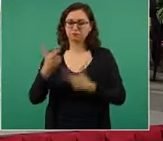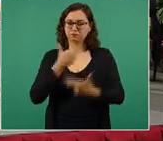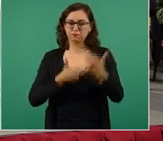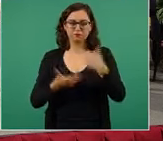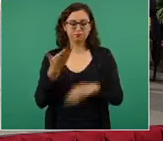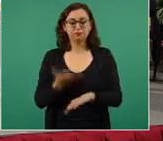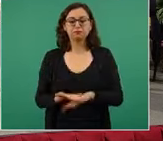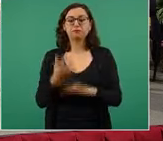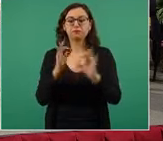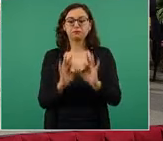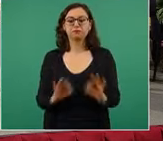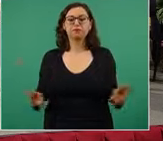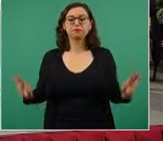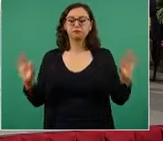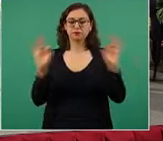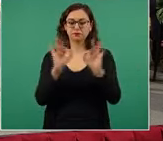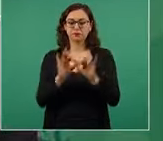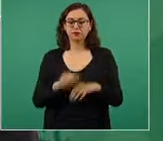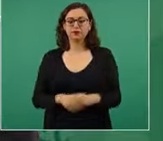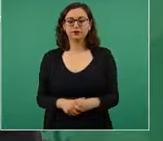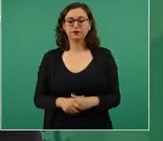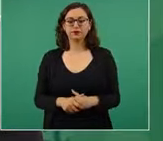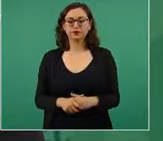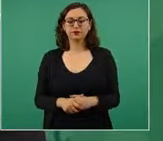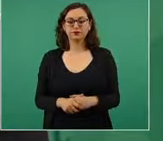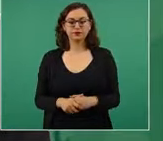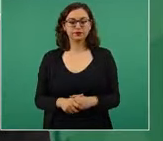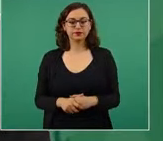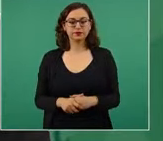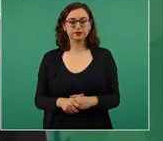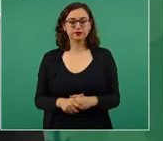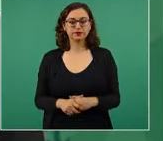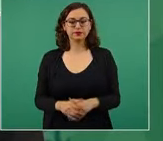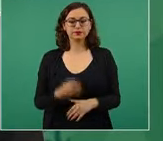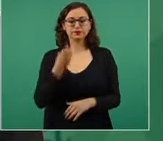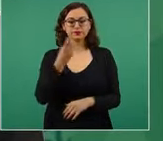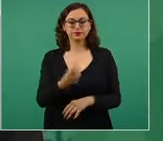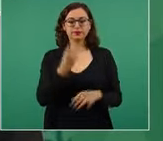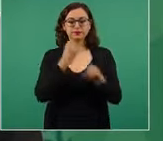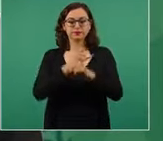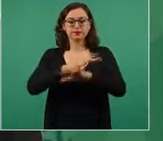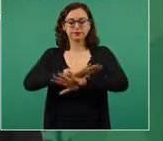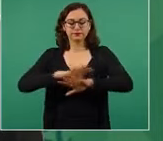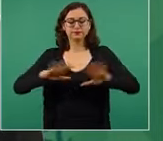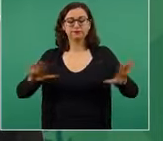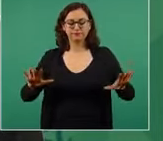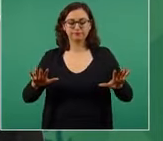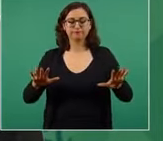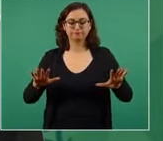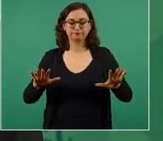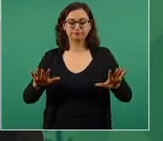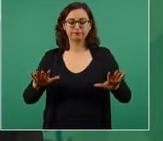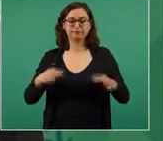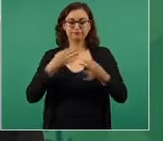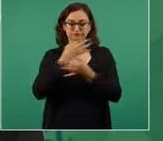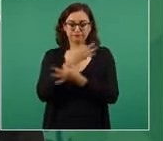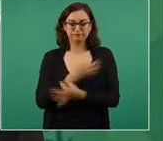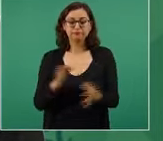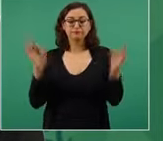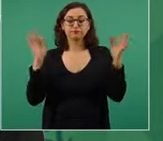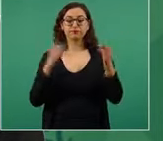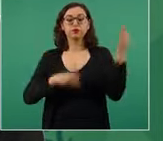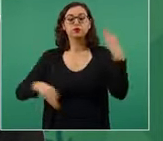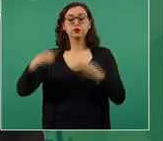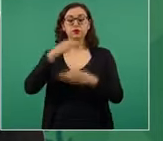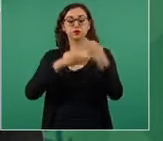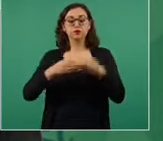importante. Entonces, quería informar esto a todas las